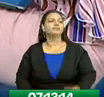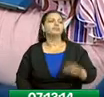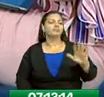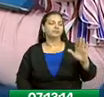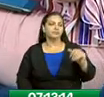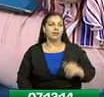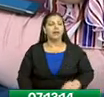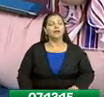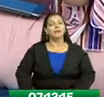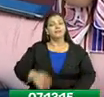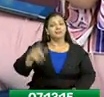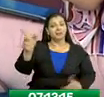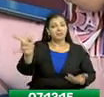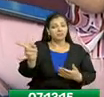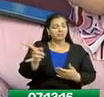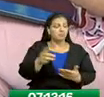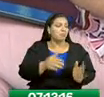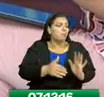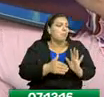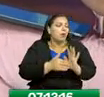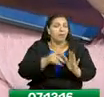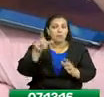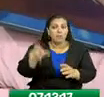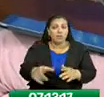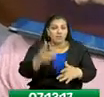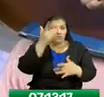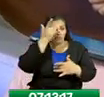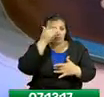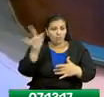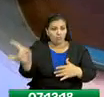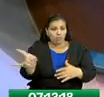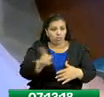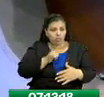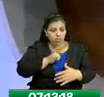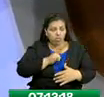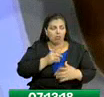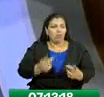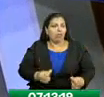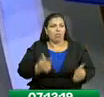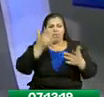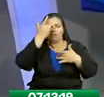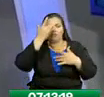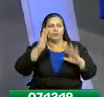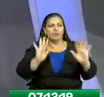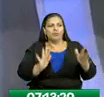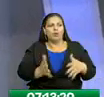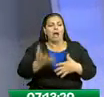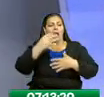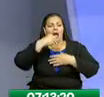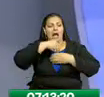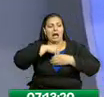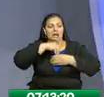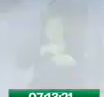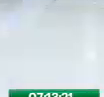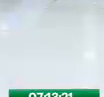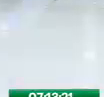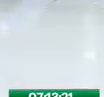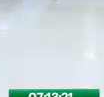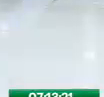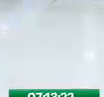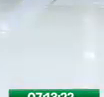esa persona estuvo asintomático y luego del periodo de incubación presentó los síntomas. ¿Cuáles son los síntomas,